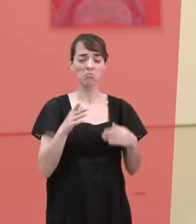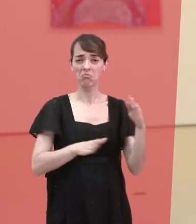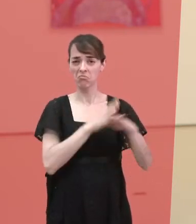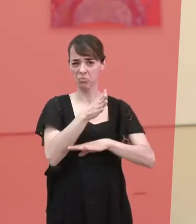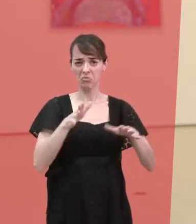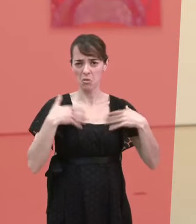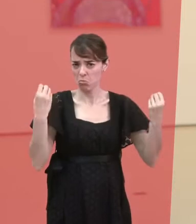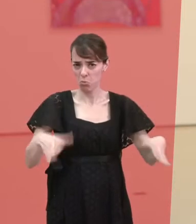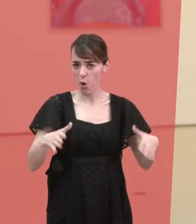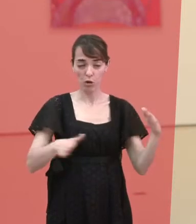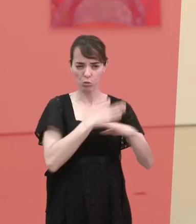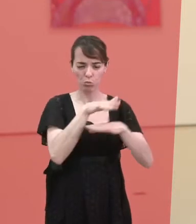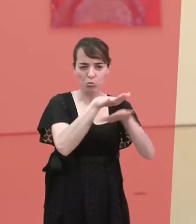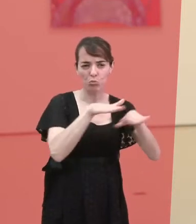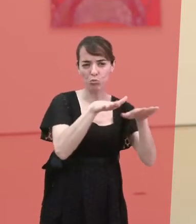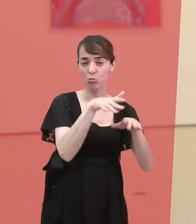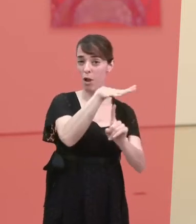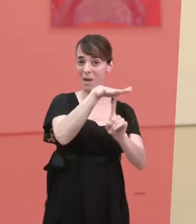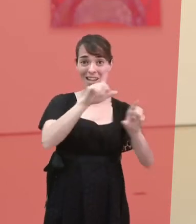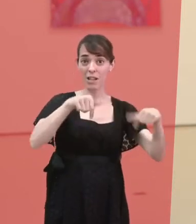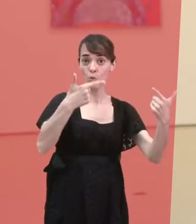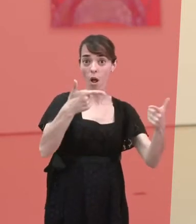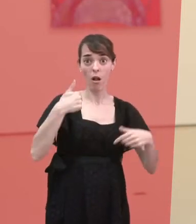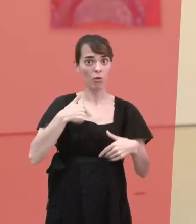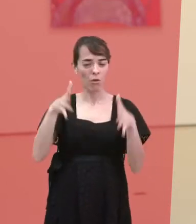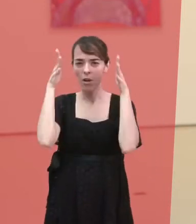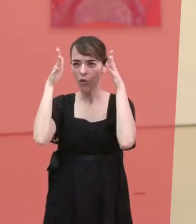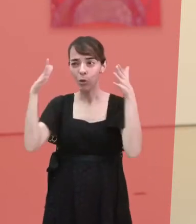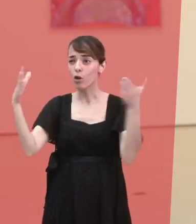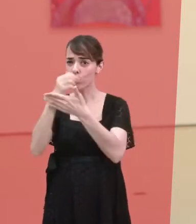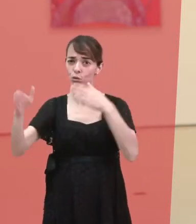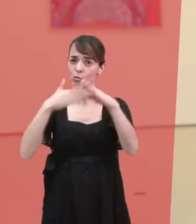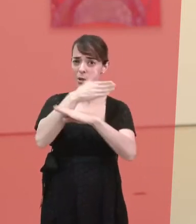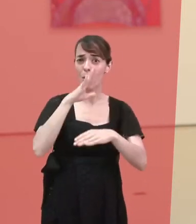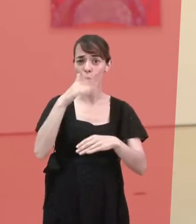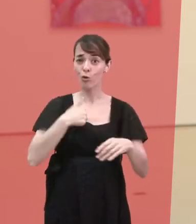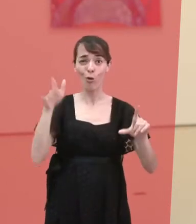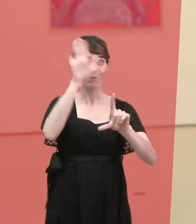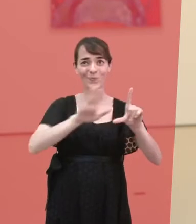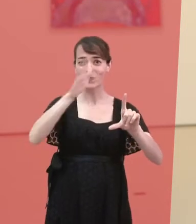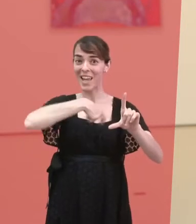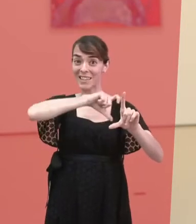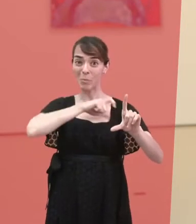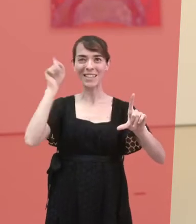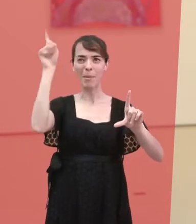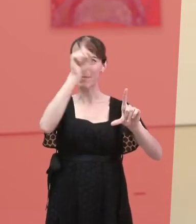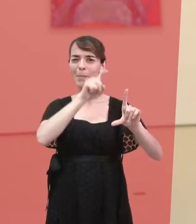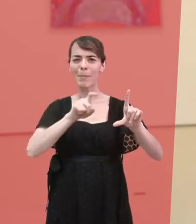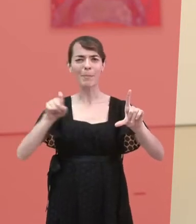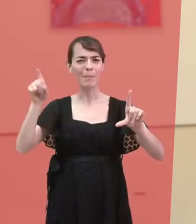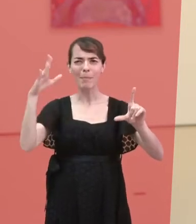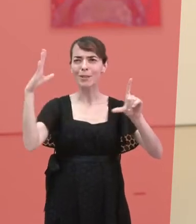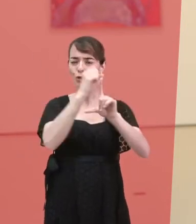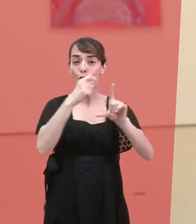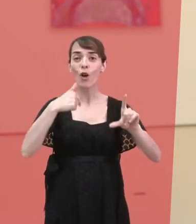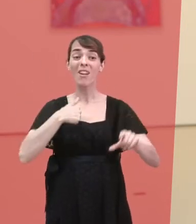Natural, que yo recomiendo a todos que vayan, porque me he recorrido toda la geografía española y es de